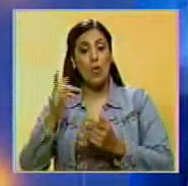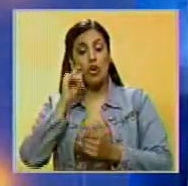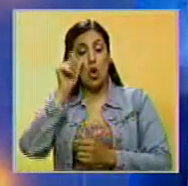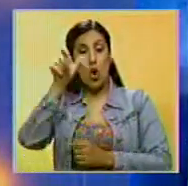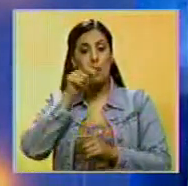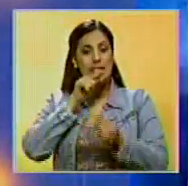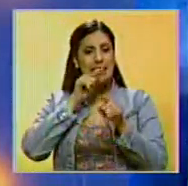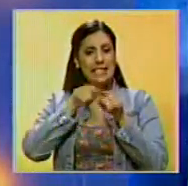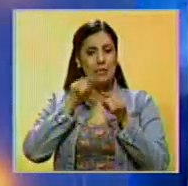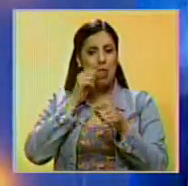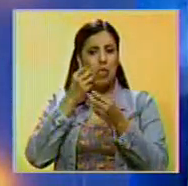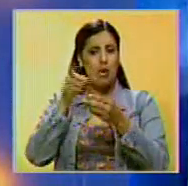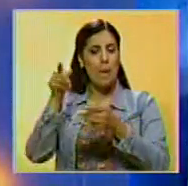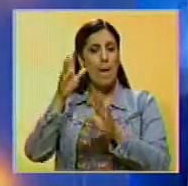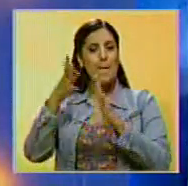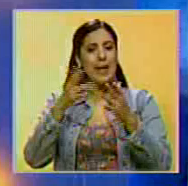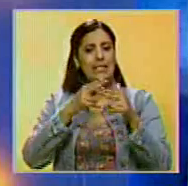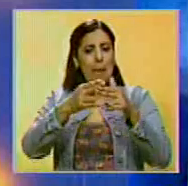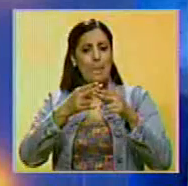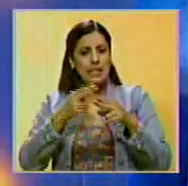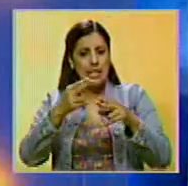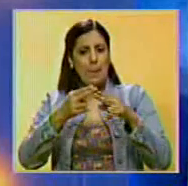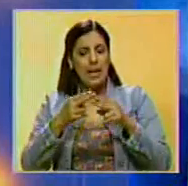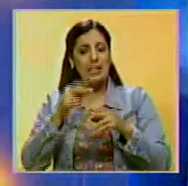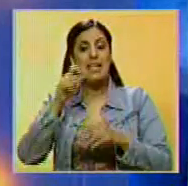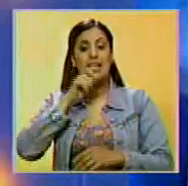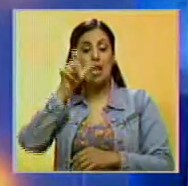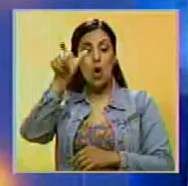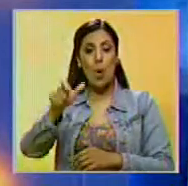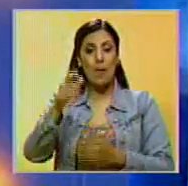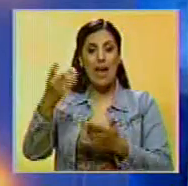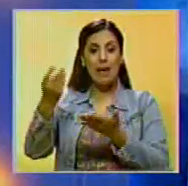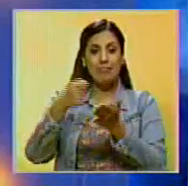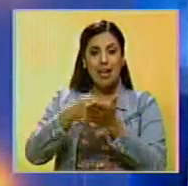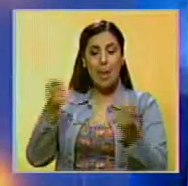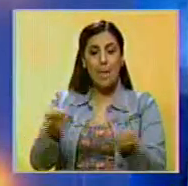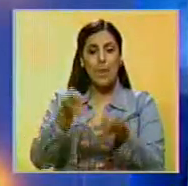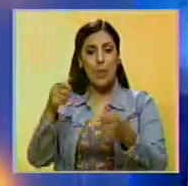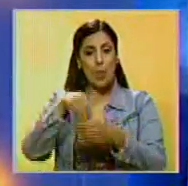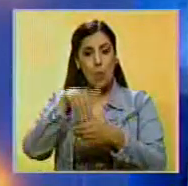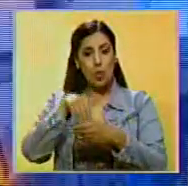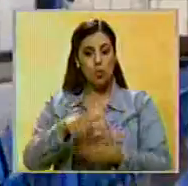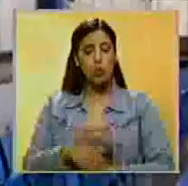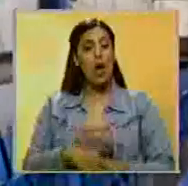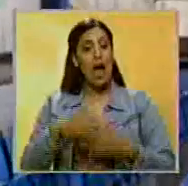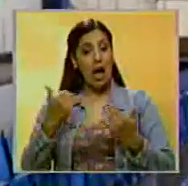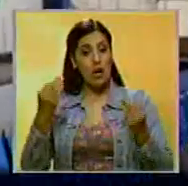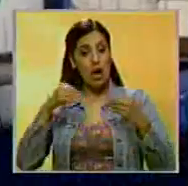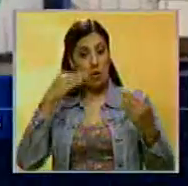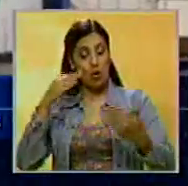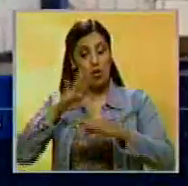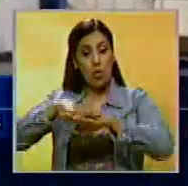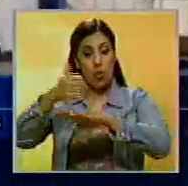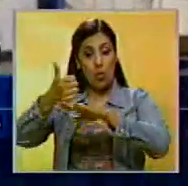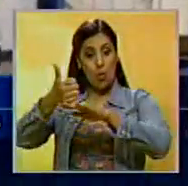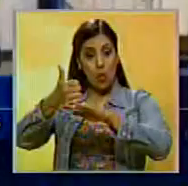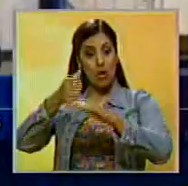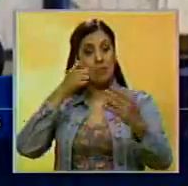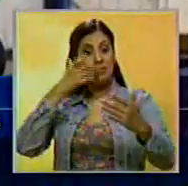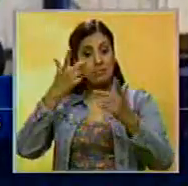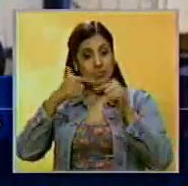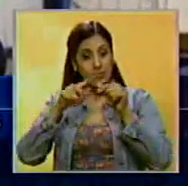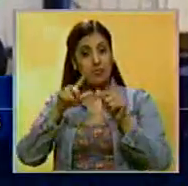delator informara sobre presuntos préstamos que el mandatario solicitó para financiar campañas electorales de acuerdo con el acusado Sergio